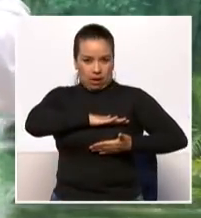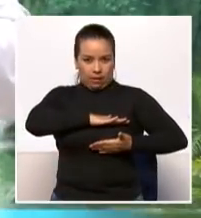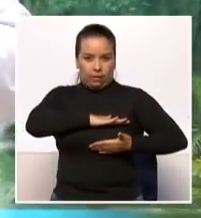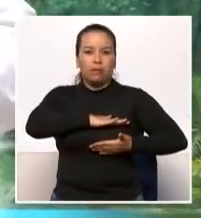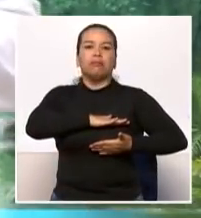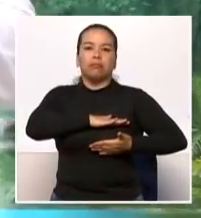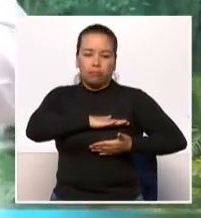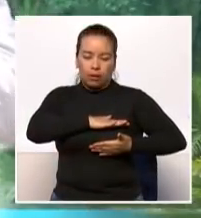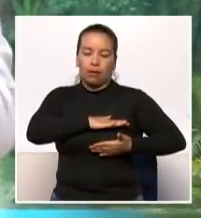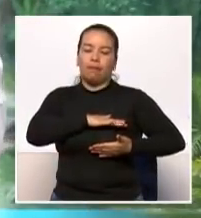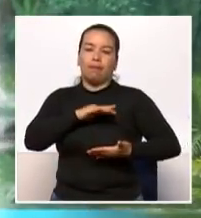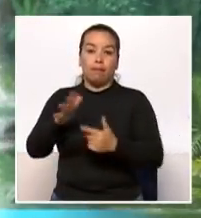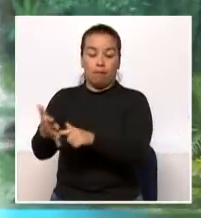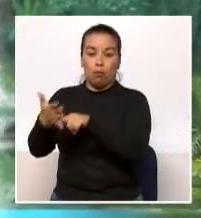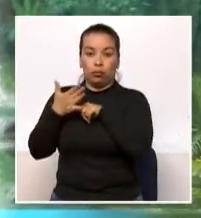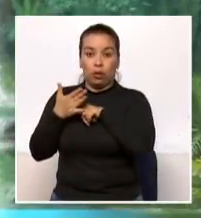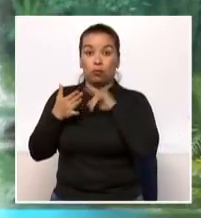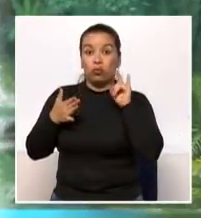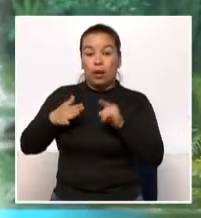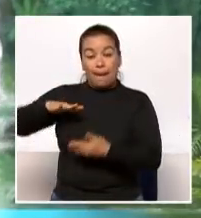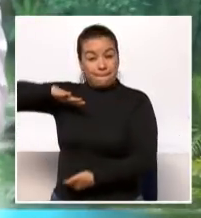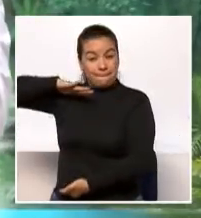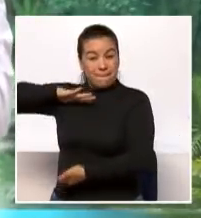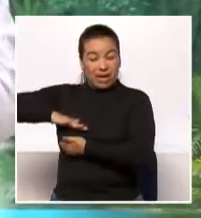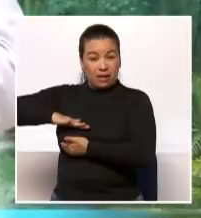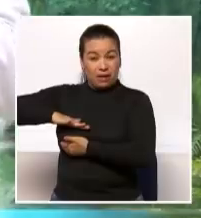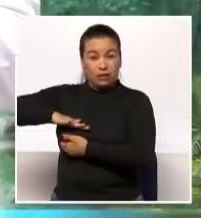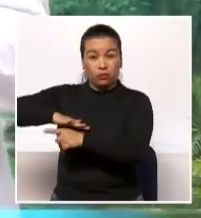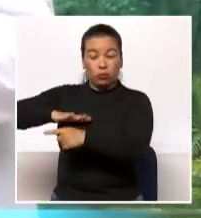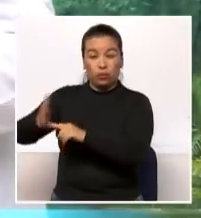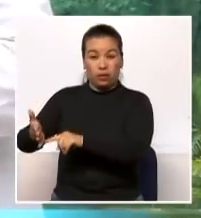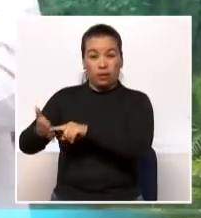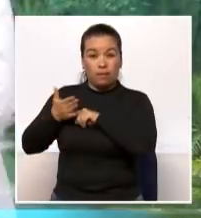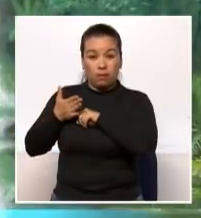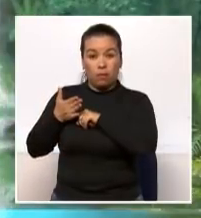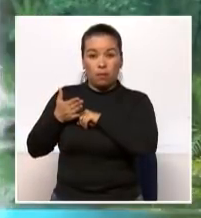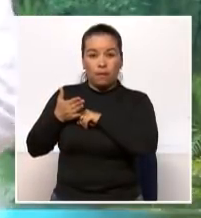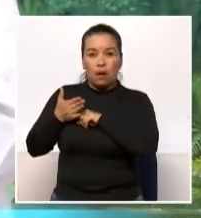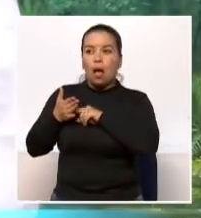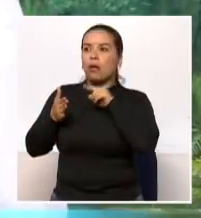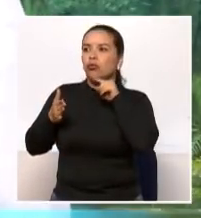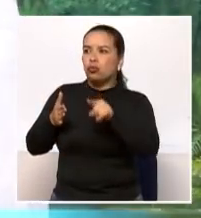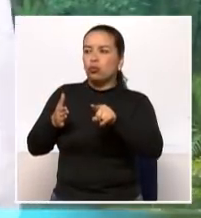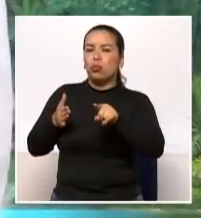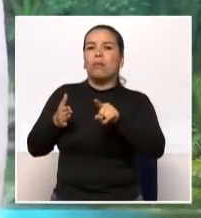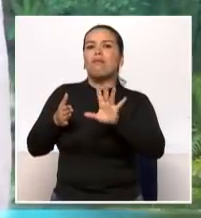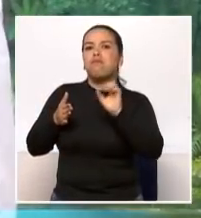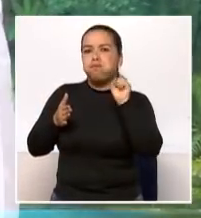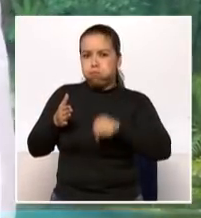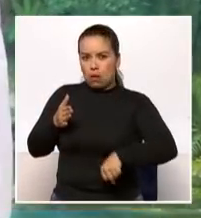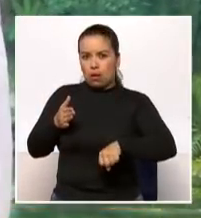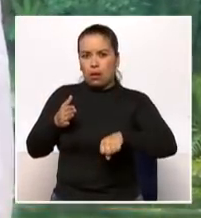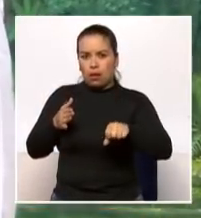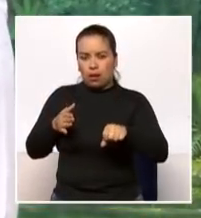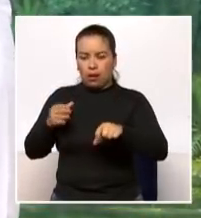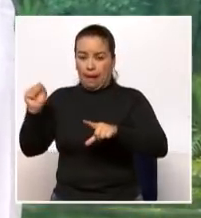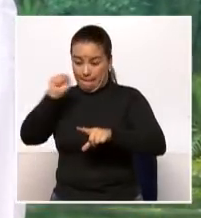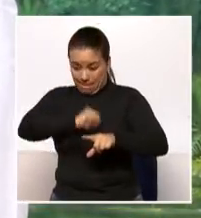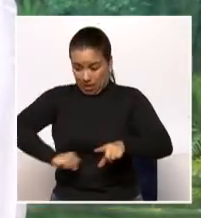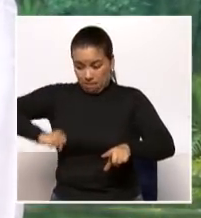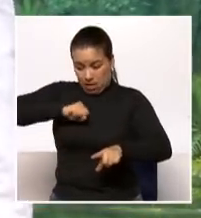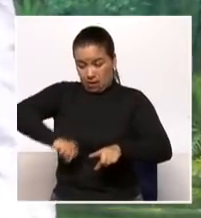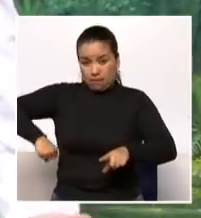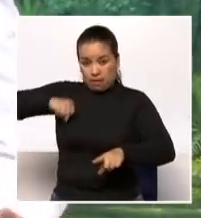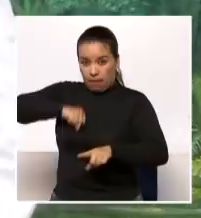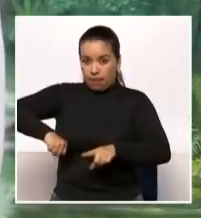estándar inicialmente. Cuando usted encuentra una calcificación en la mamografía, envía la ecografía para poder clasificar